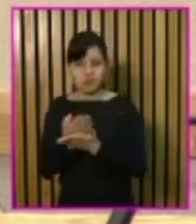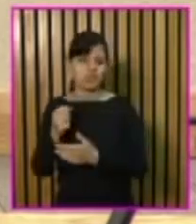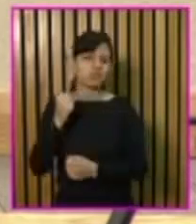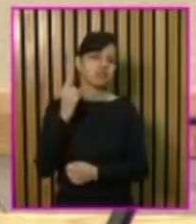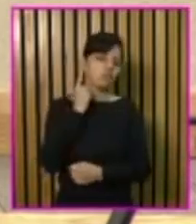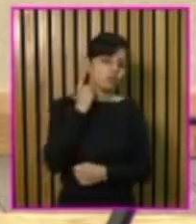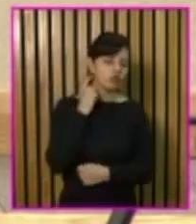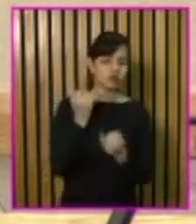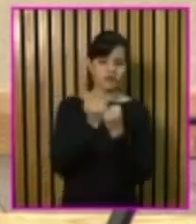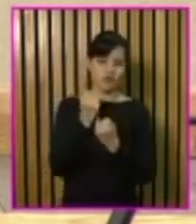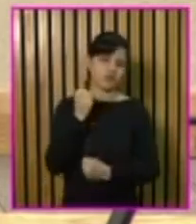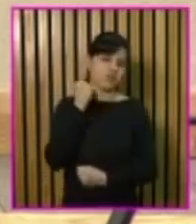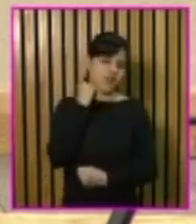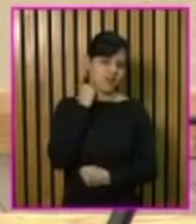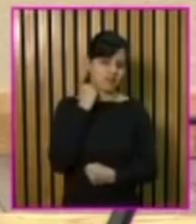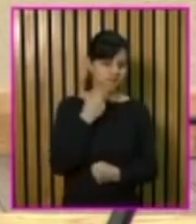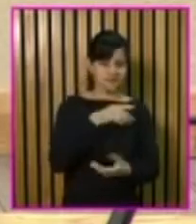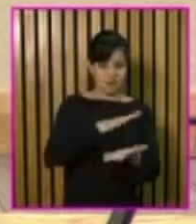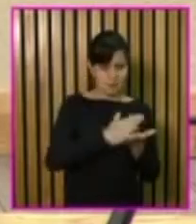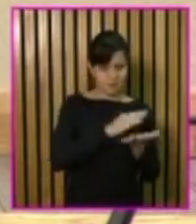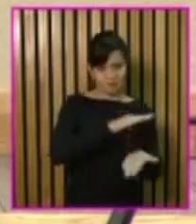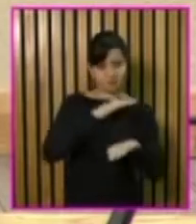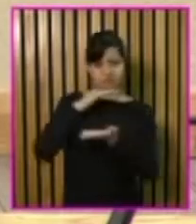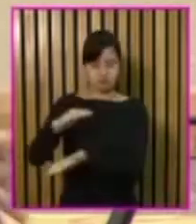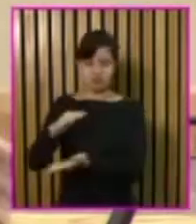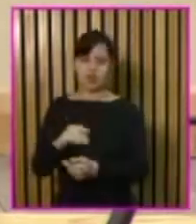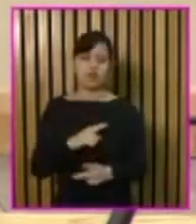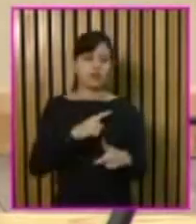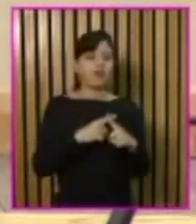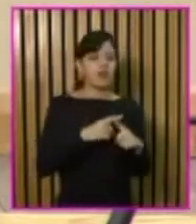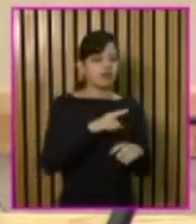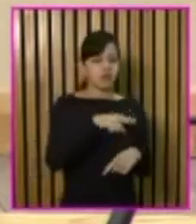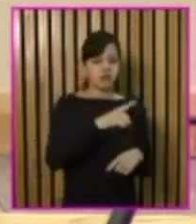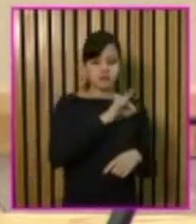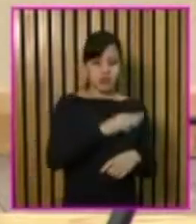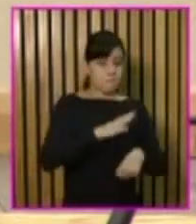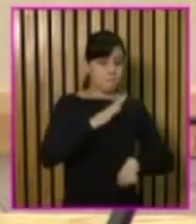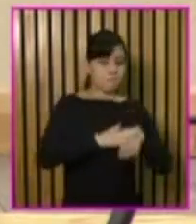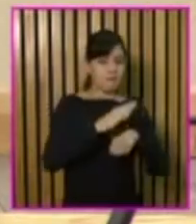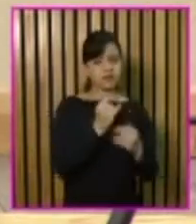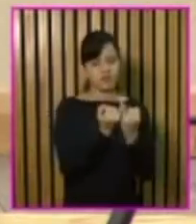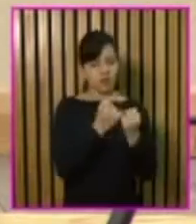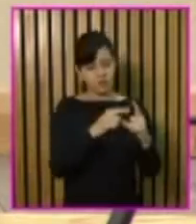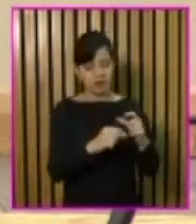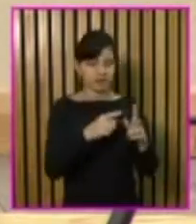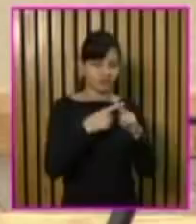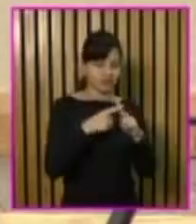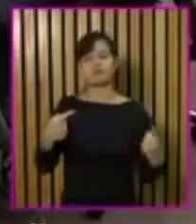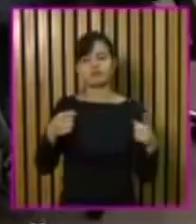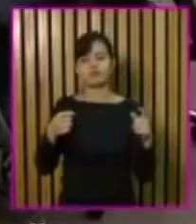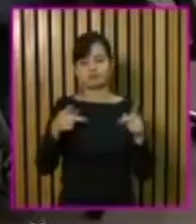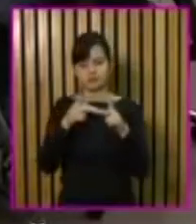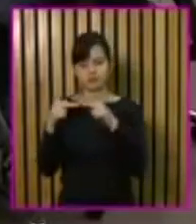para ejercer en 2019 serán solamente los necesarios para el cumplimiento de las atribuciones que por mandato constitucional tiene a su cargo el